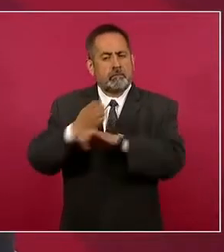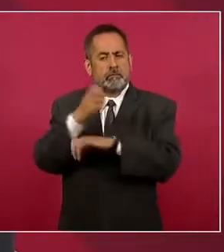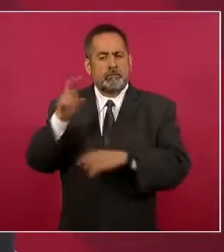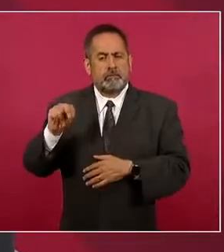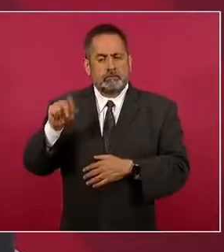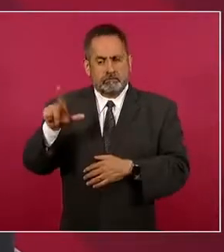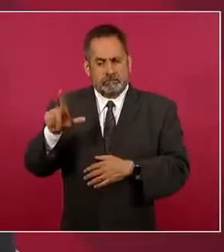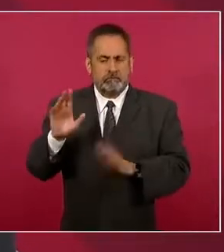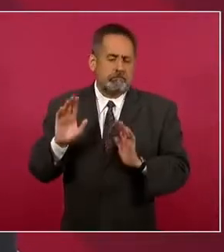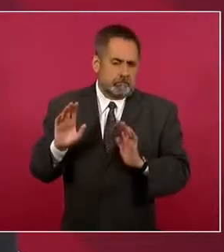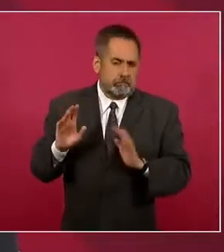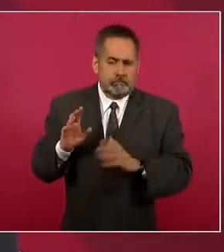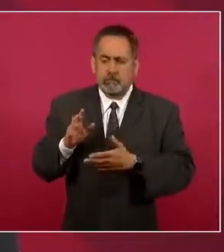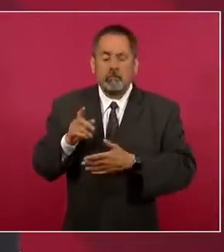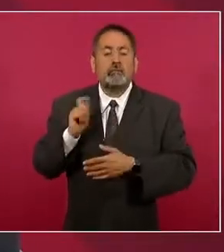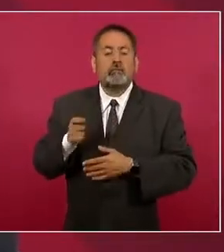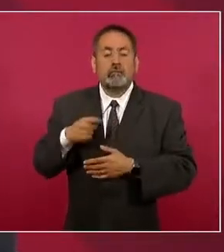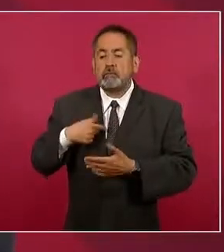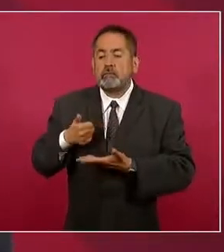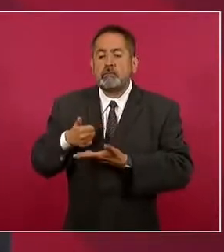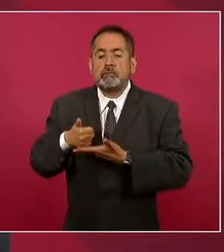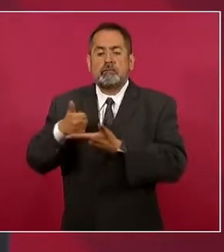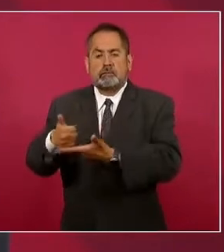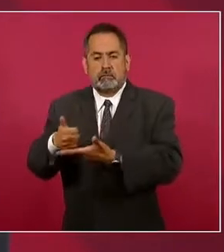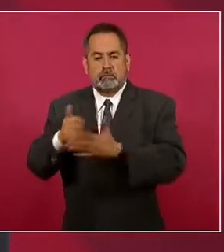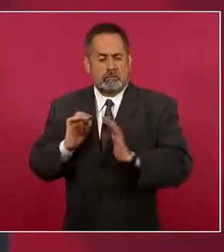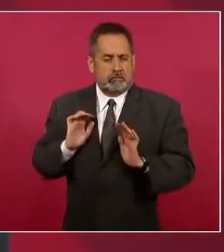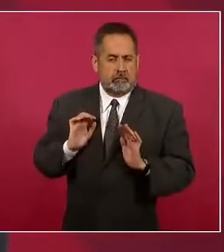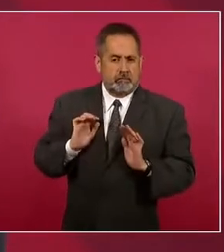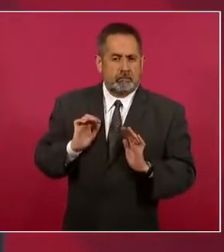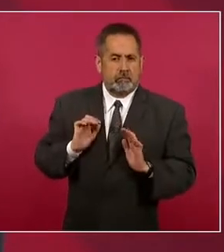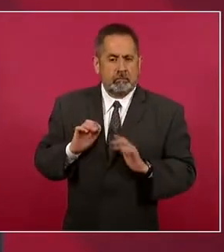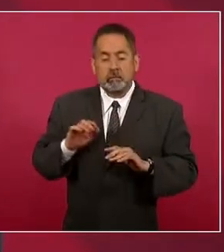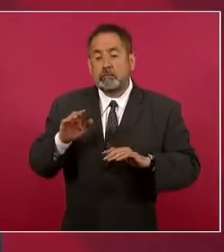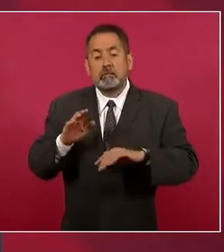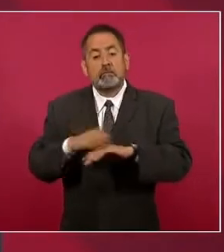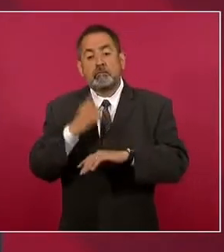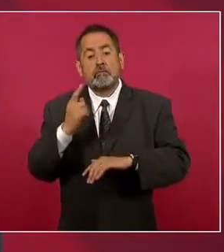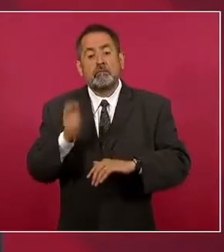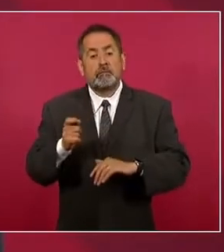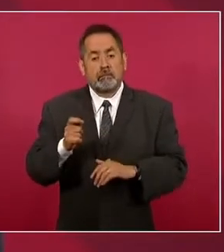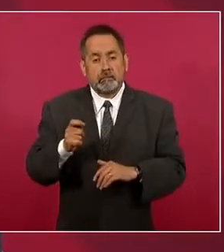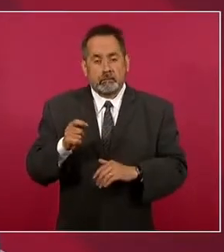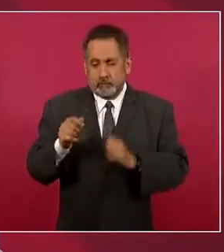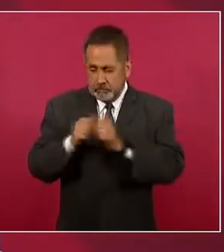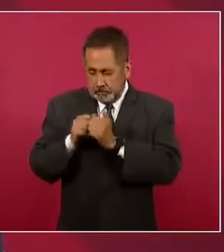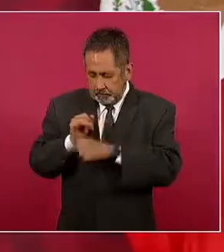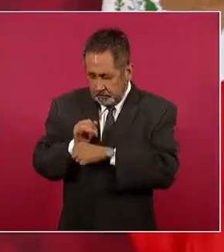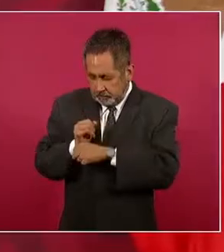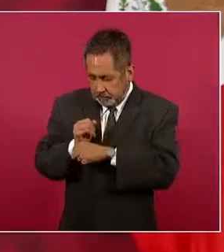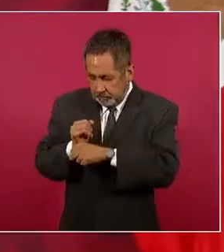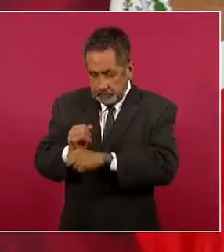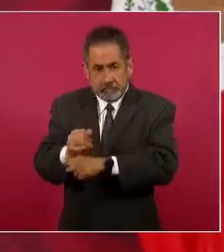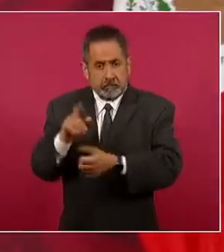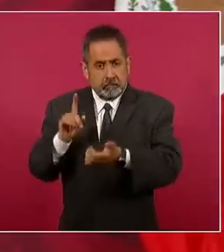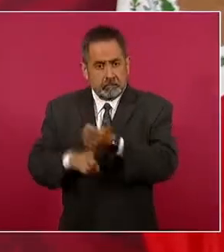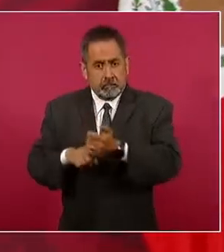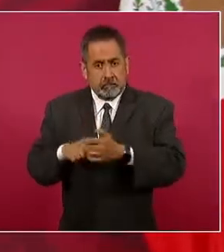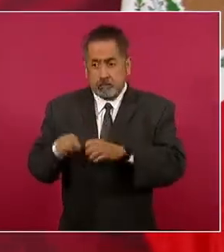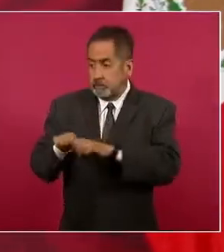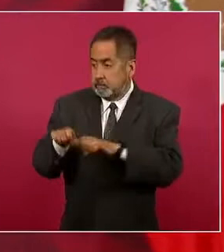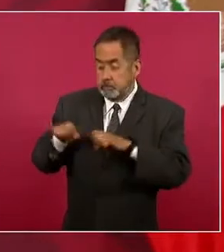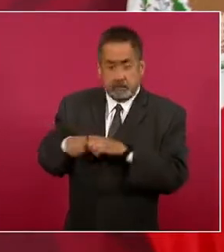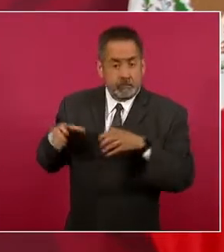León. Es ayudar, porque en otros casos, con investigaciones del